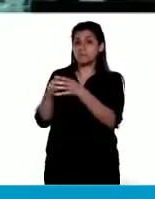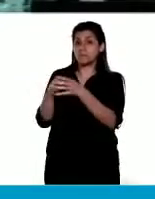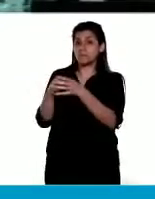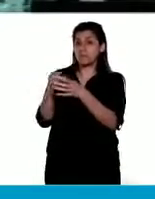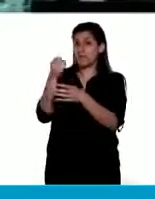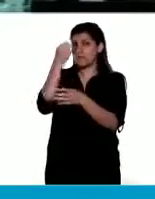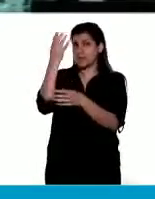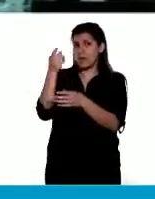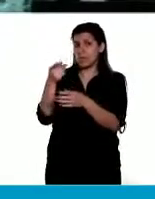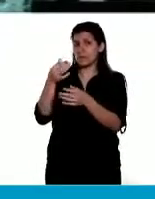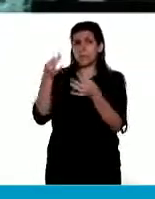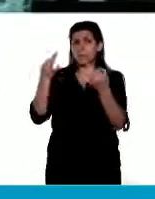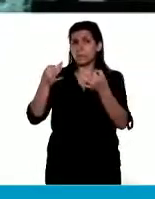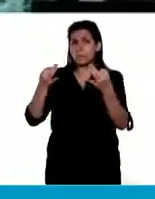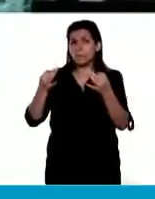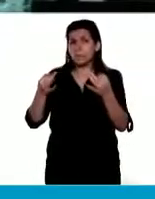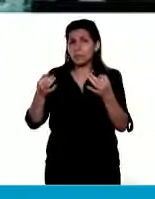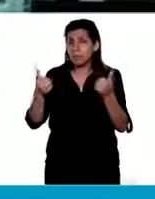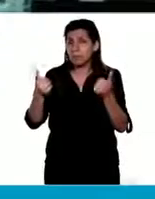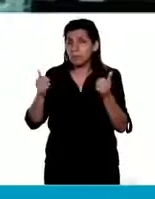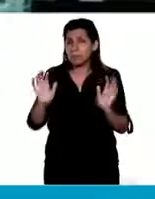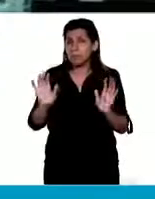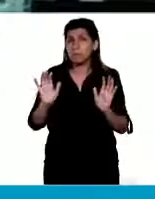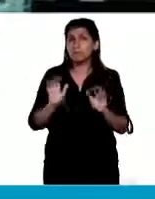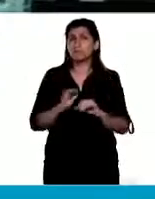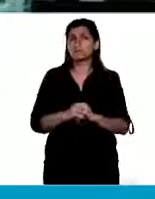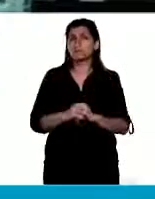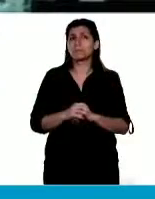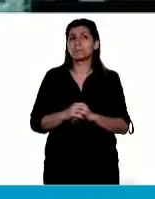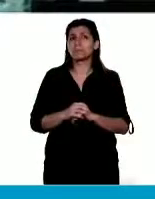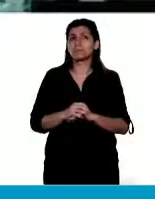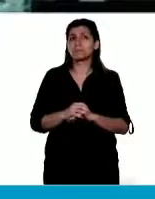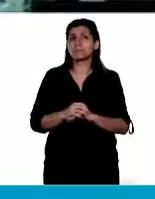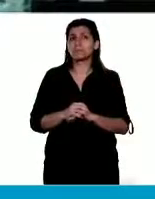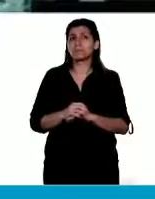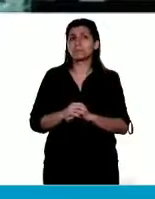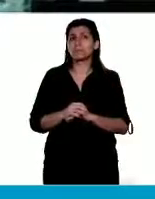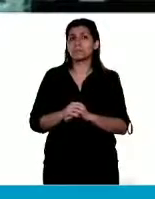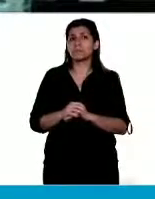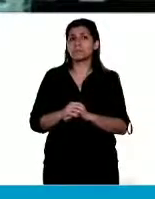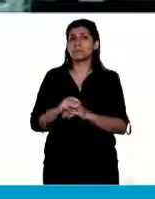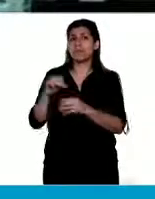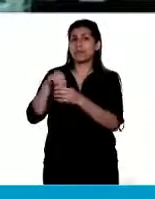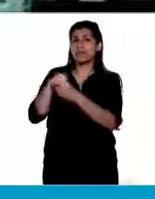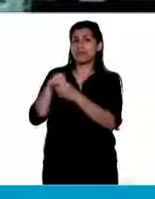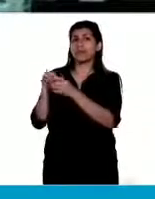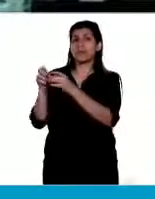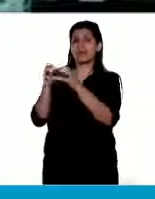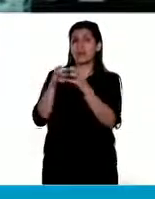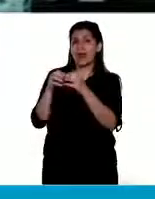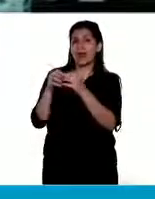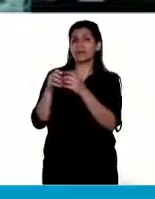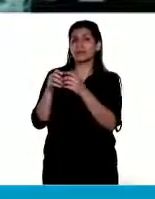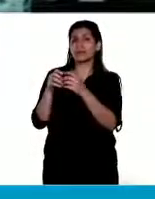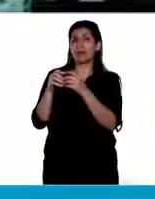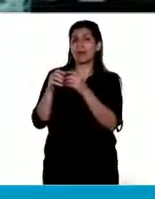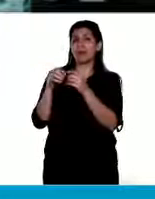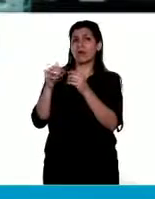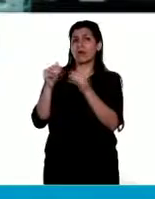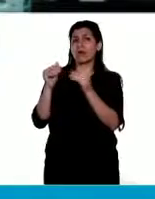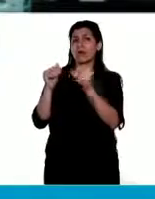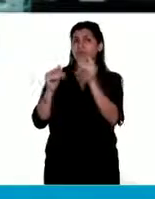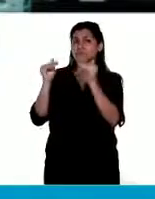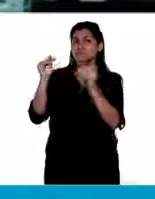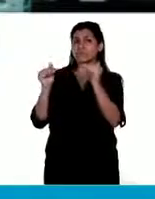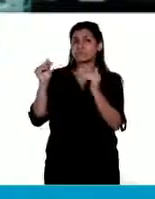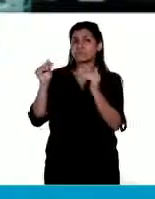oficialismo. Una interna, ¿no es cierto?, que sin lugar a duda tuvo su máximo pico de expresión con las declaraciones